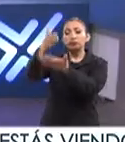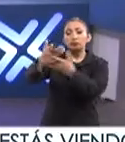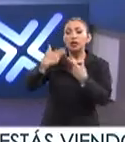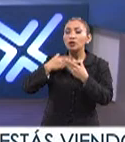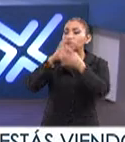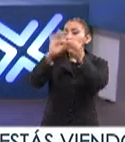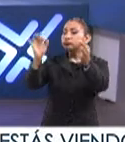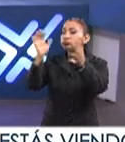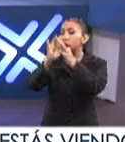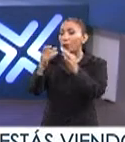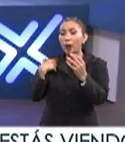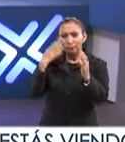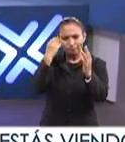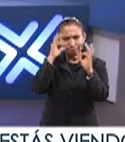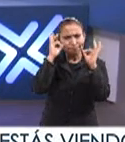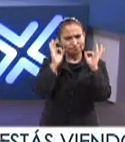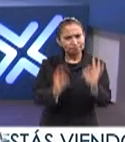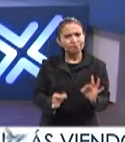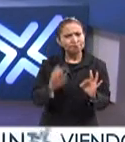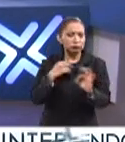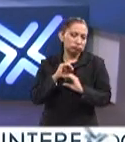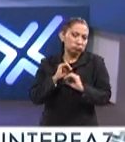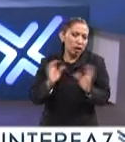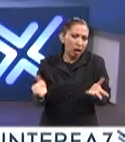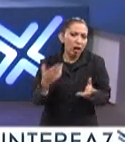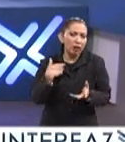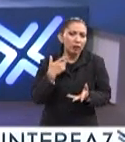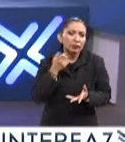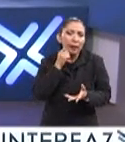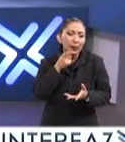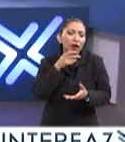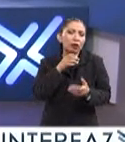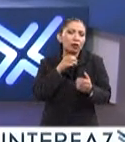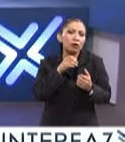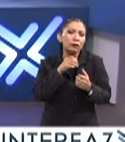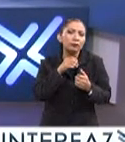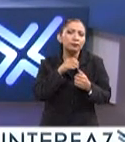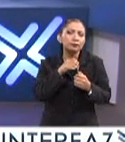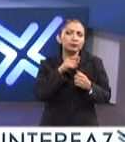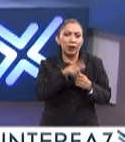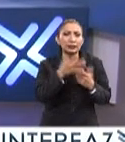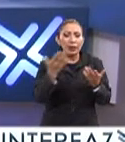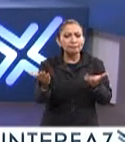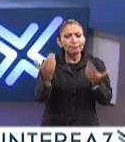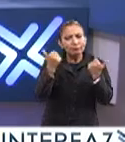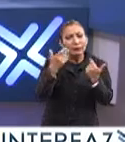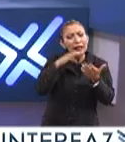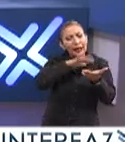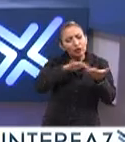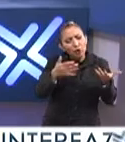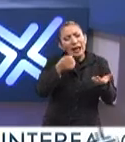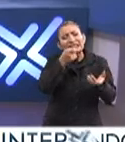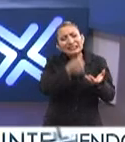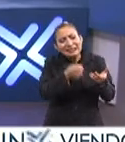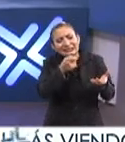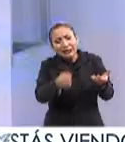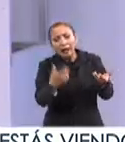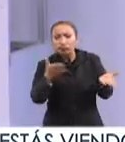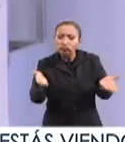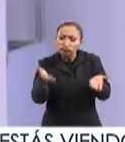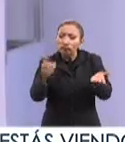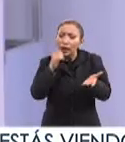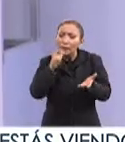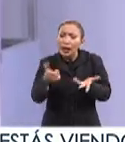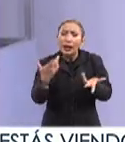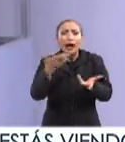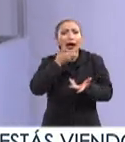públicos, tener una formación y que por supuesto parte a través de acercarles a la lectura y de estimular